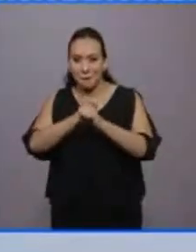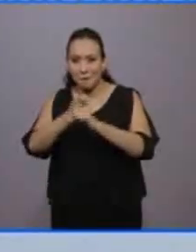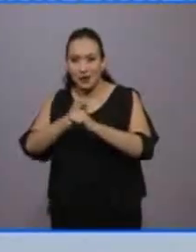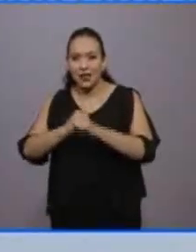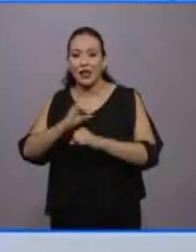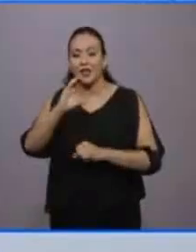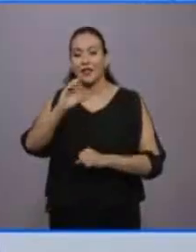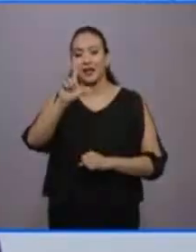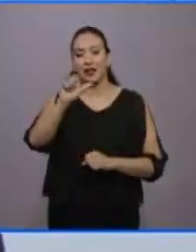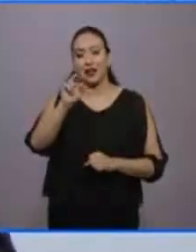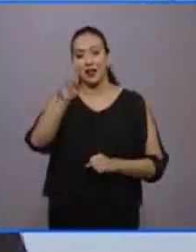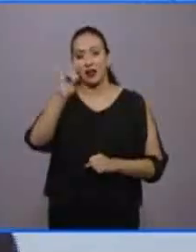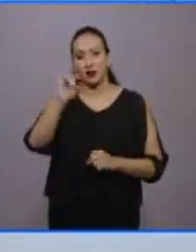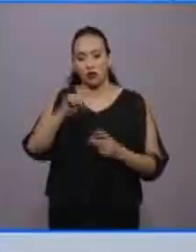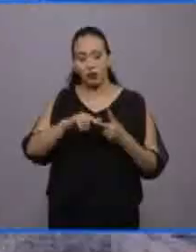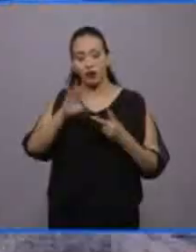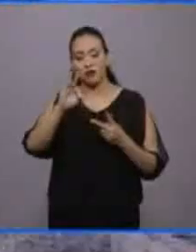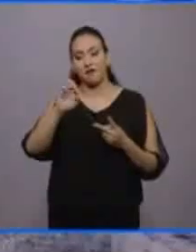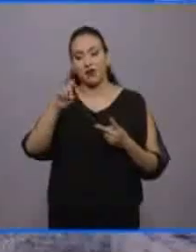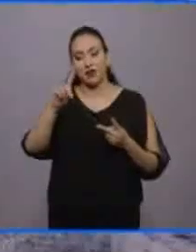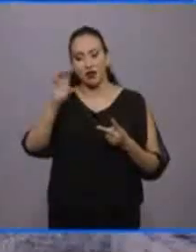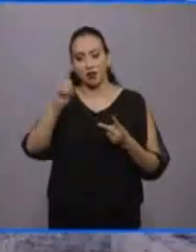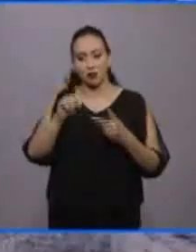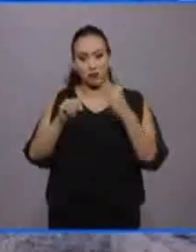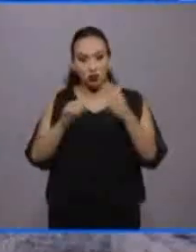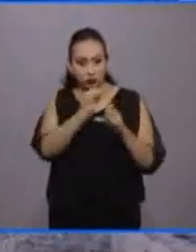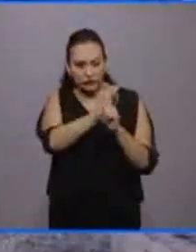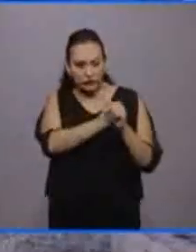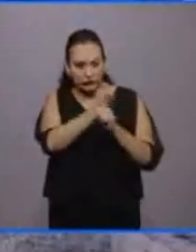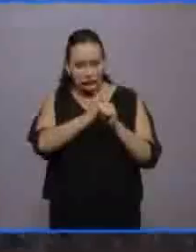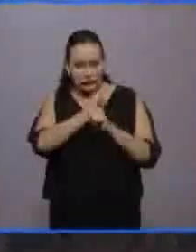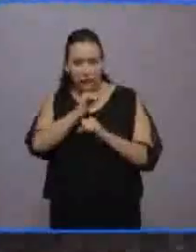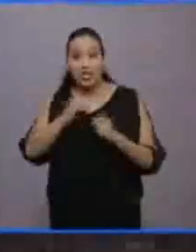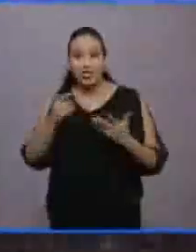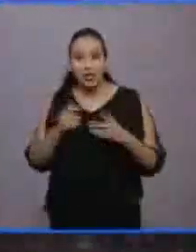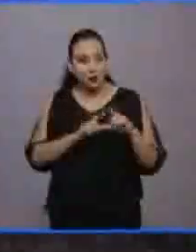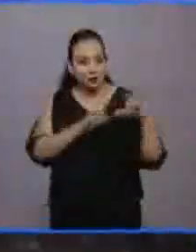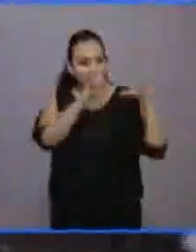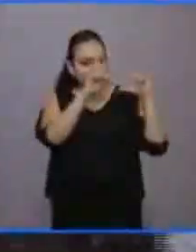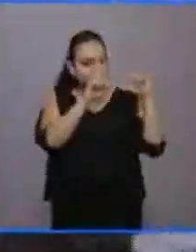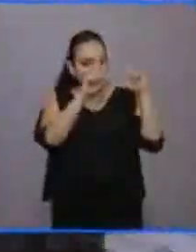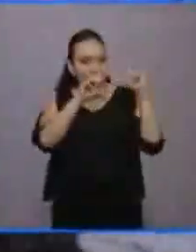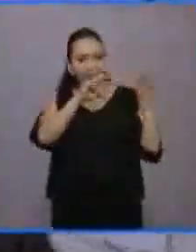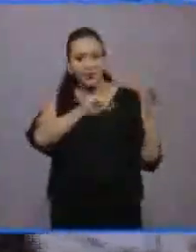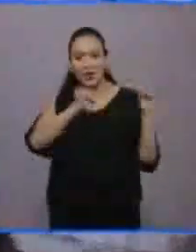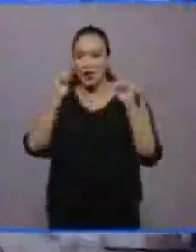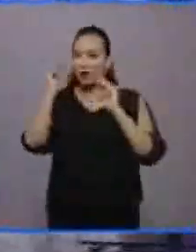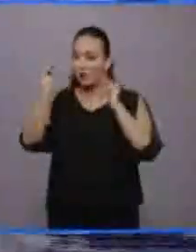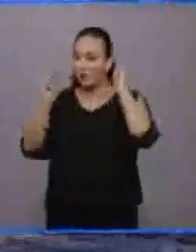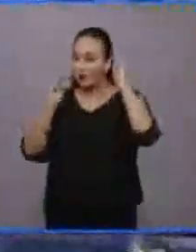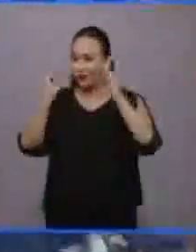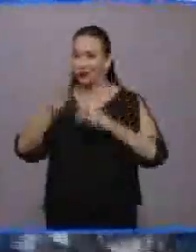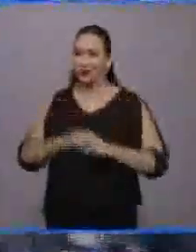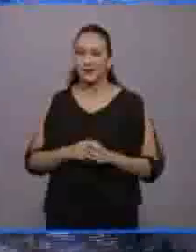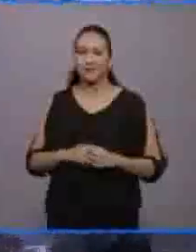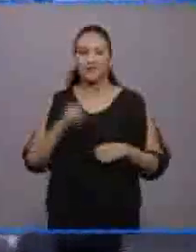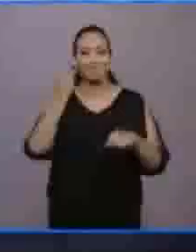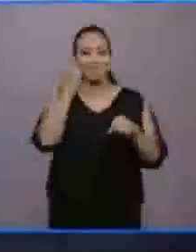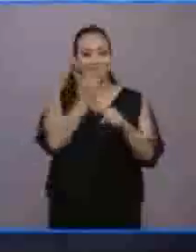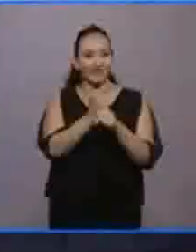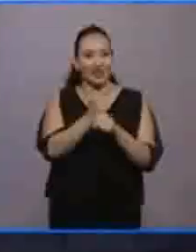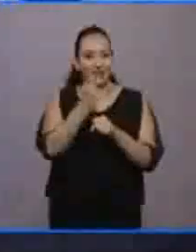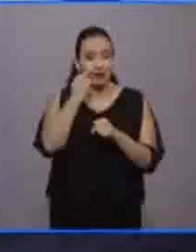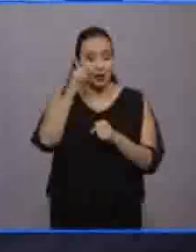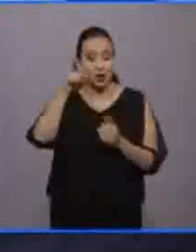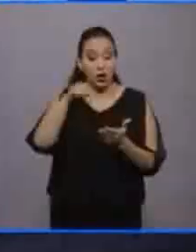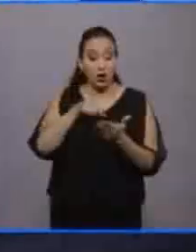Claudio Lobnis y Fernando Moreno, que se ha llevado a terrenos fotográficos y museográficos. Ellos descubrieron que en la